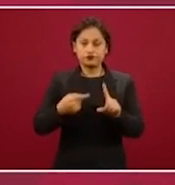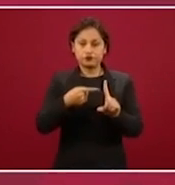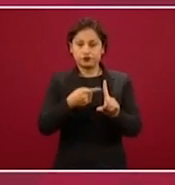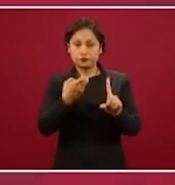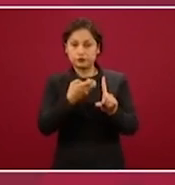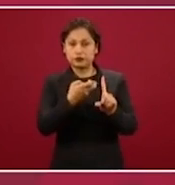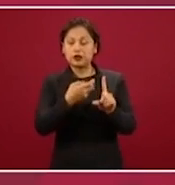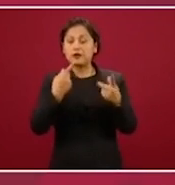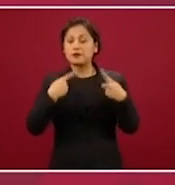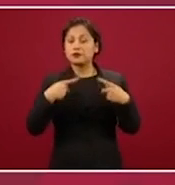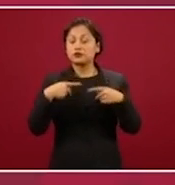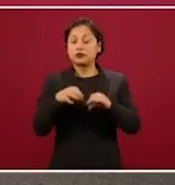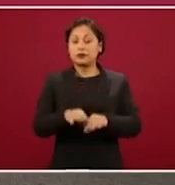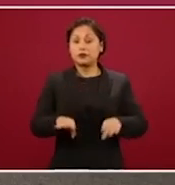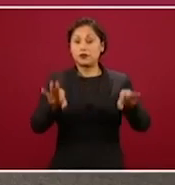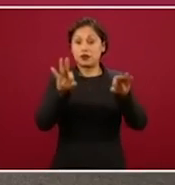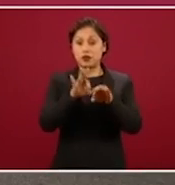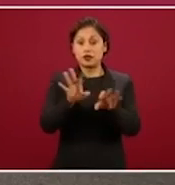juzgó